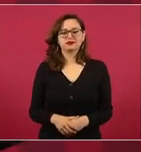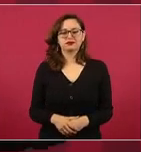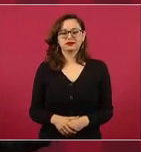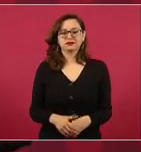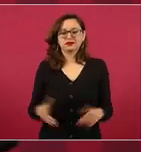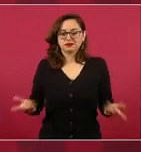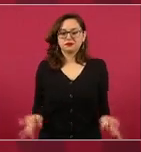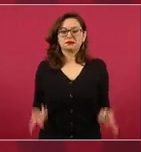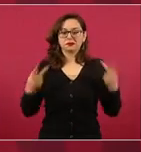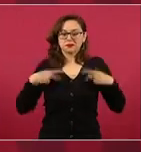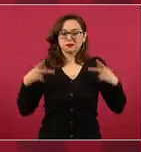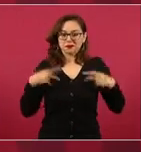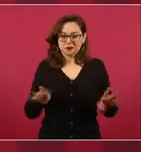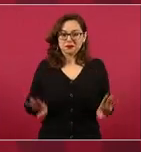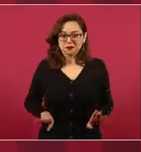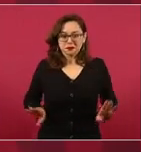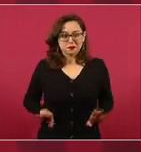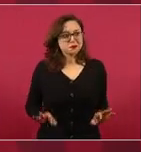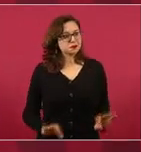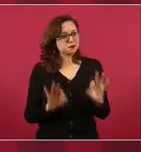reúnen las condiciones.